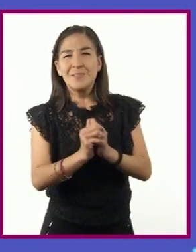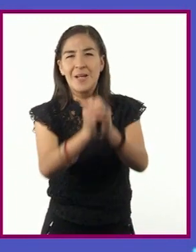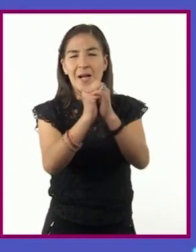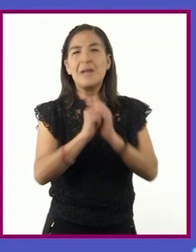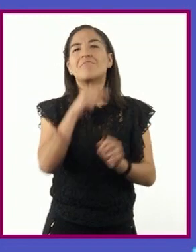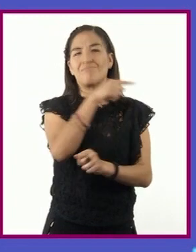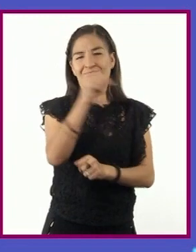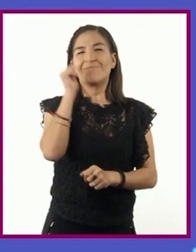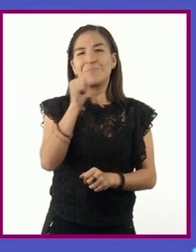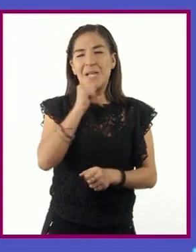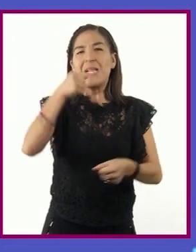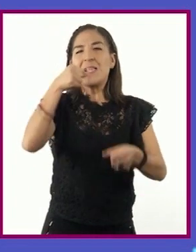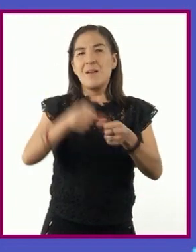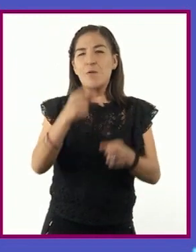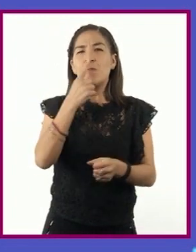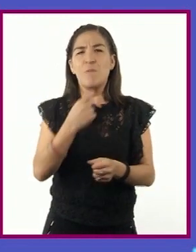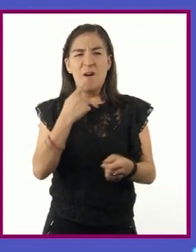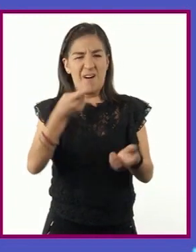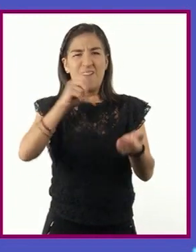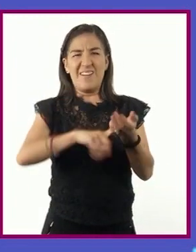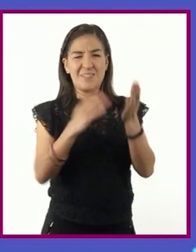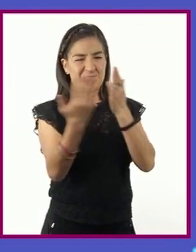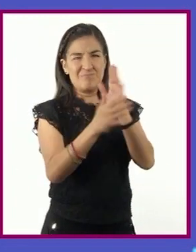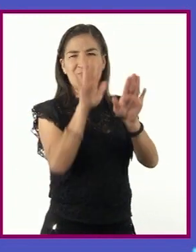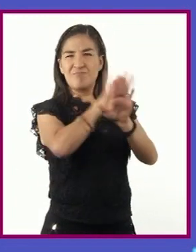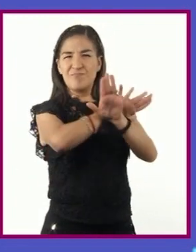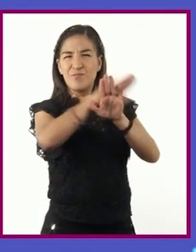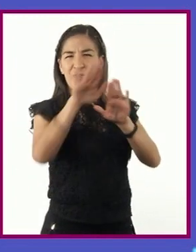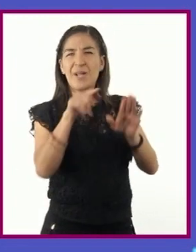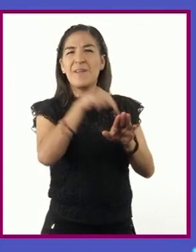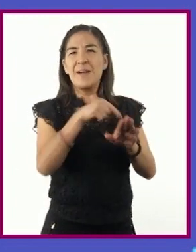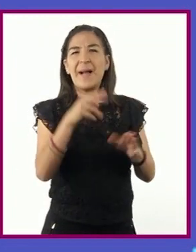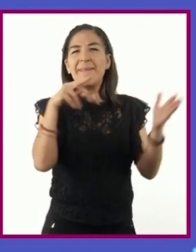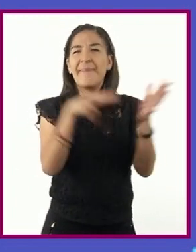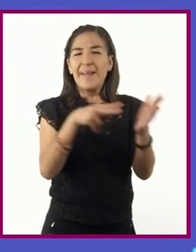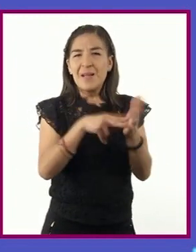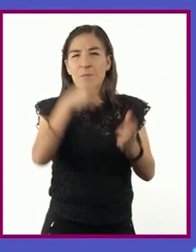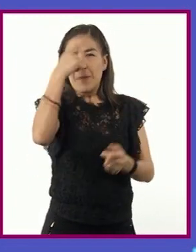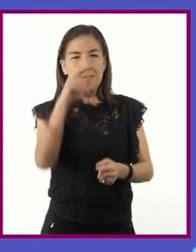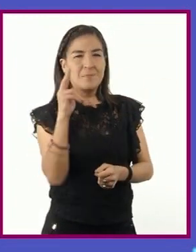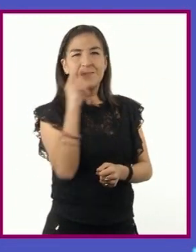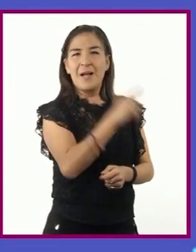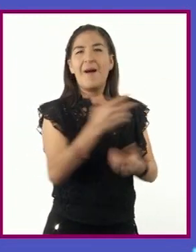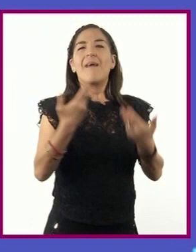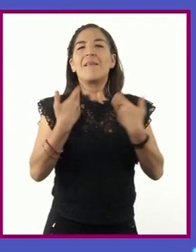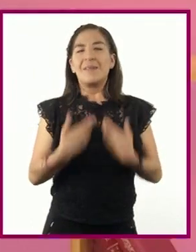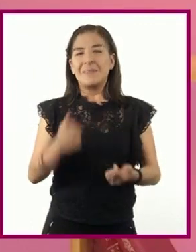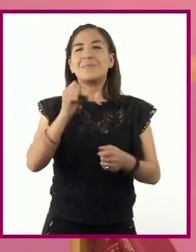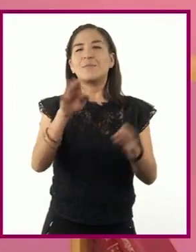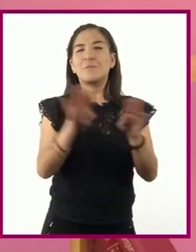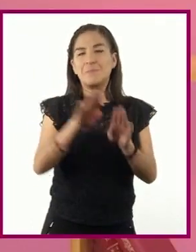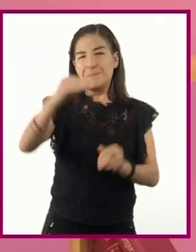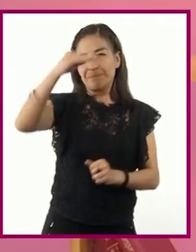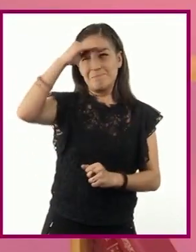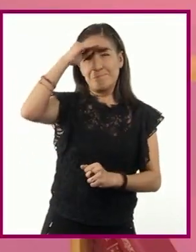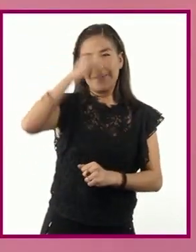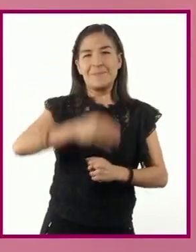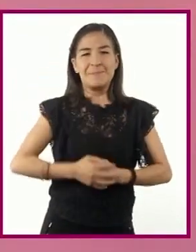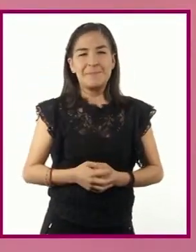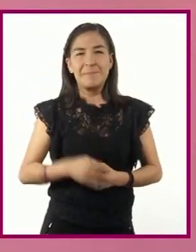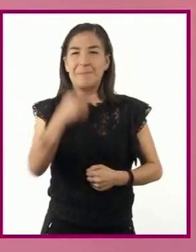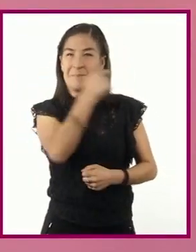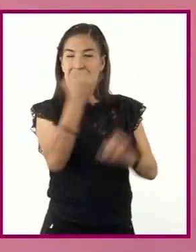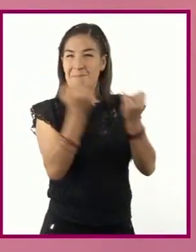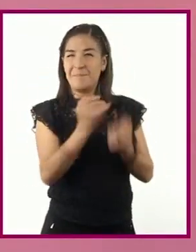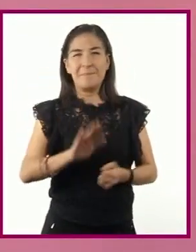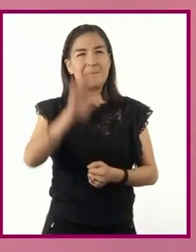letras rojas, sobre un fondo negro para resaltar una figura y volver más fácil la meditación. Algo parecido a